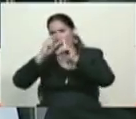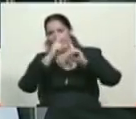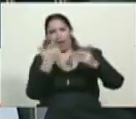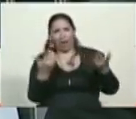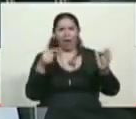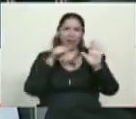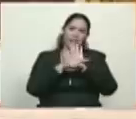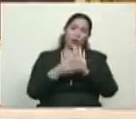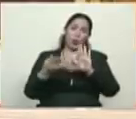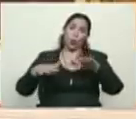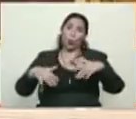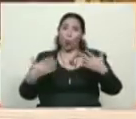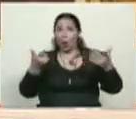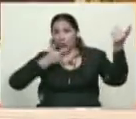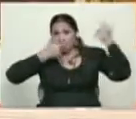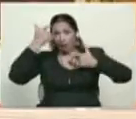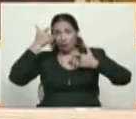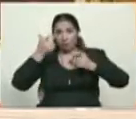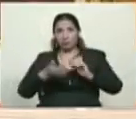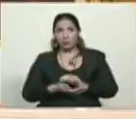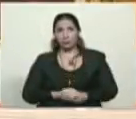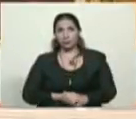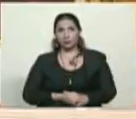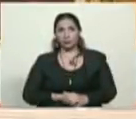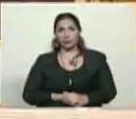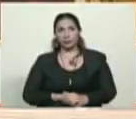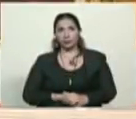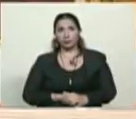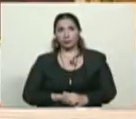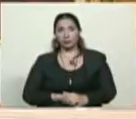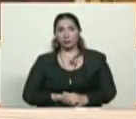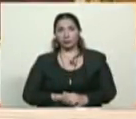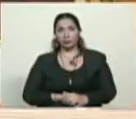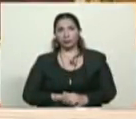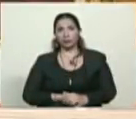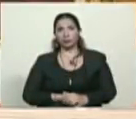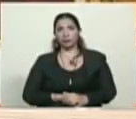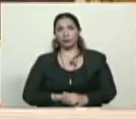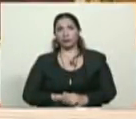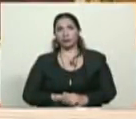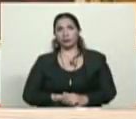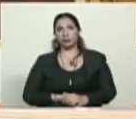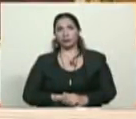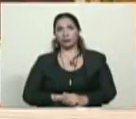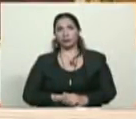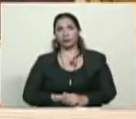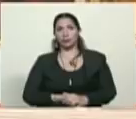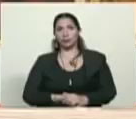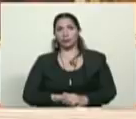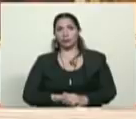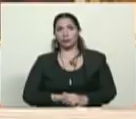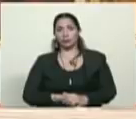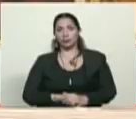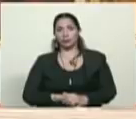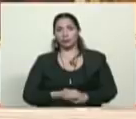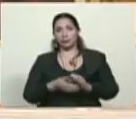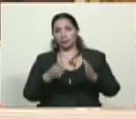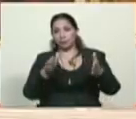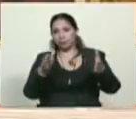Cuando nuestro comandante Hugo Chávez partió a la